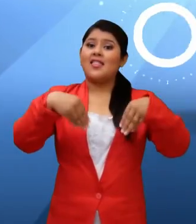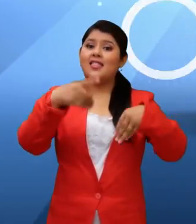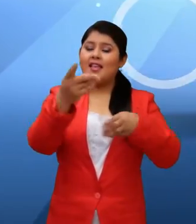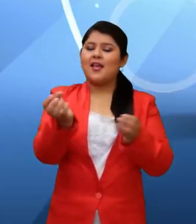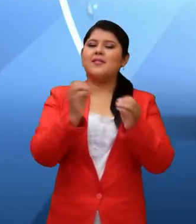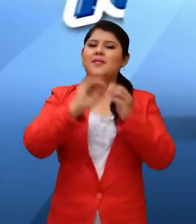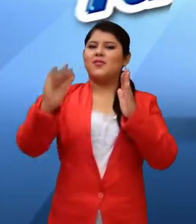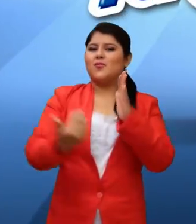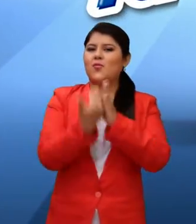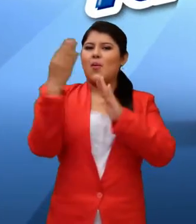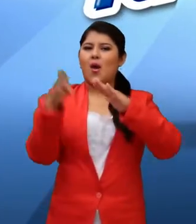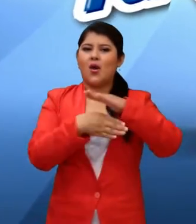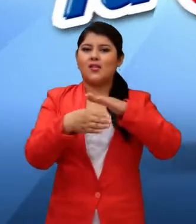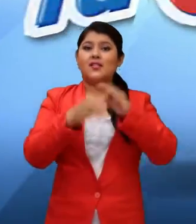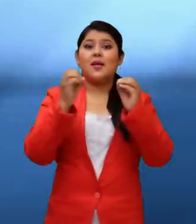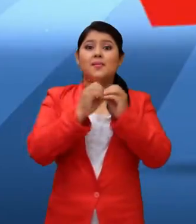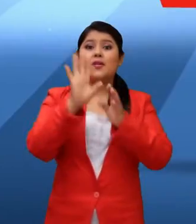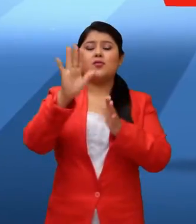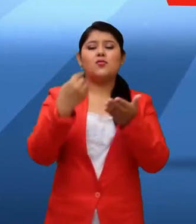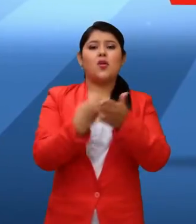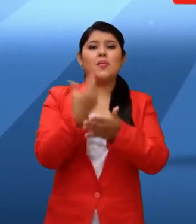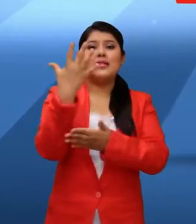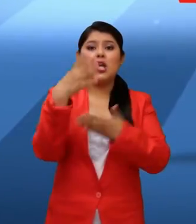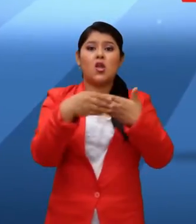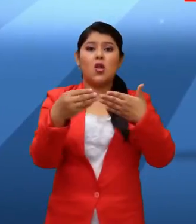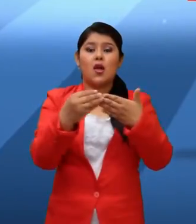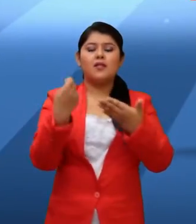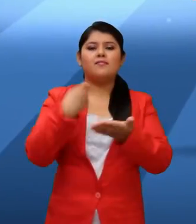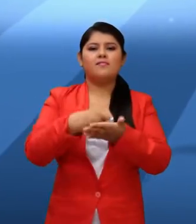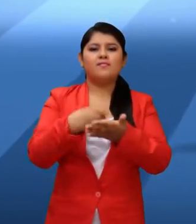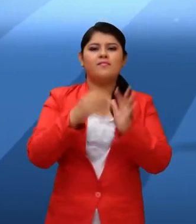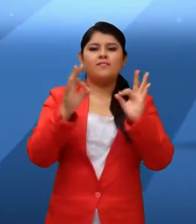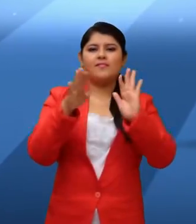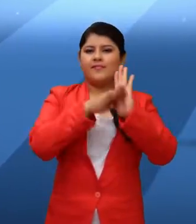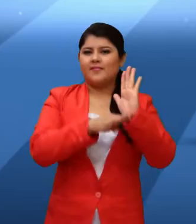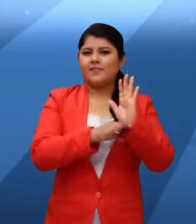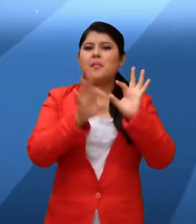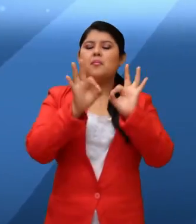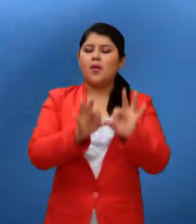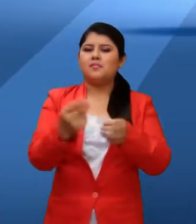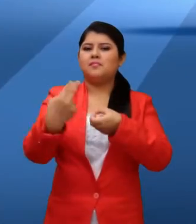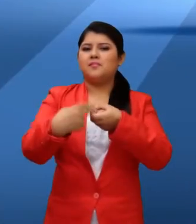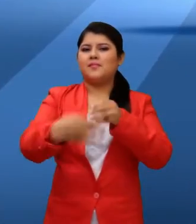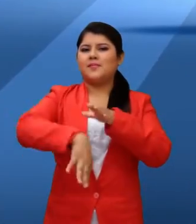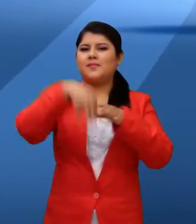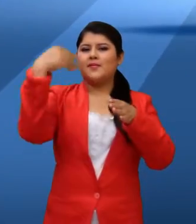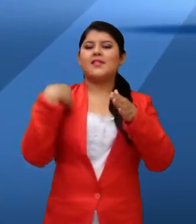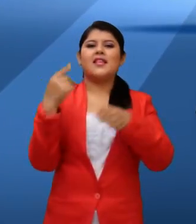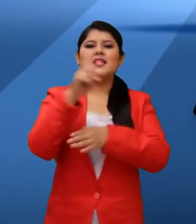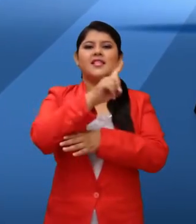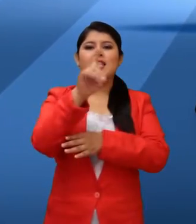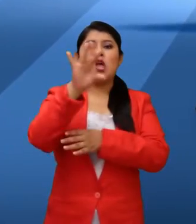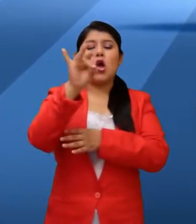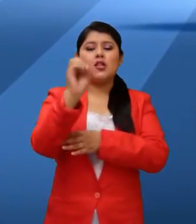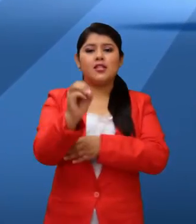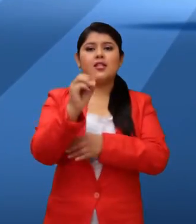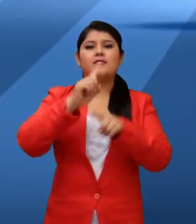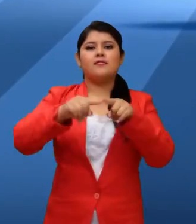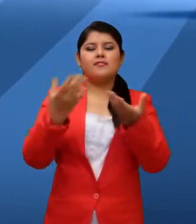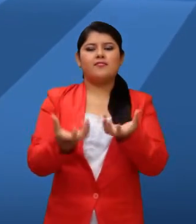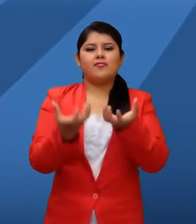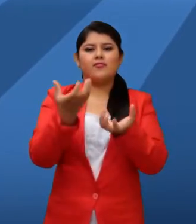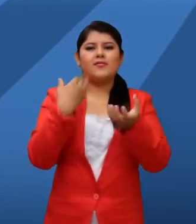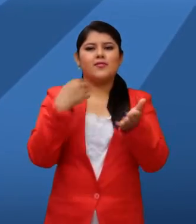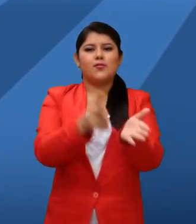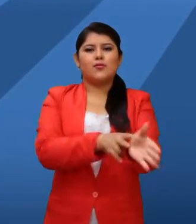Solo con Tía, renueva tu cocina. Por cada $5 de compra en marcas auspiciantes, participa en el sorteo de 180